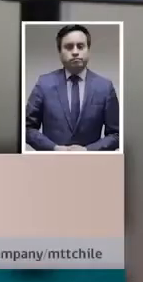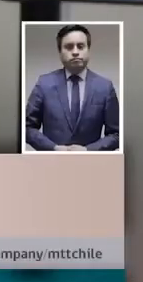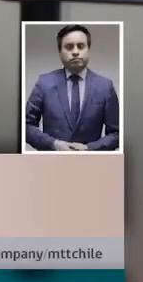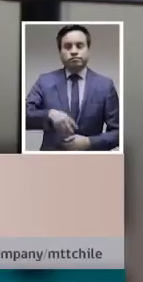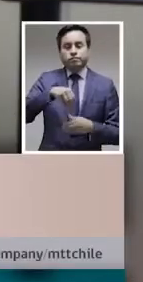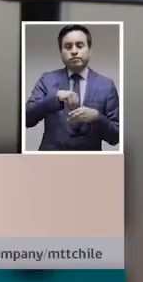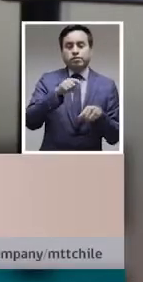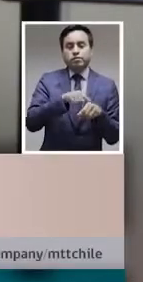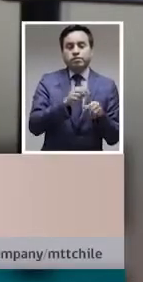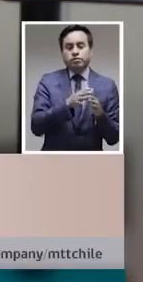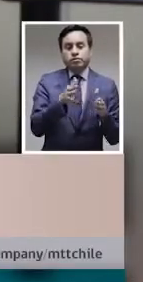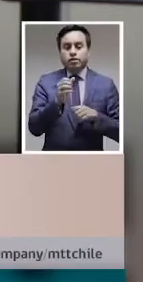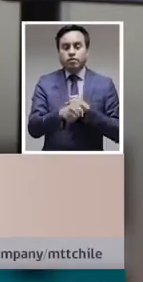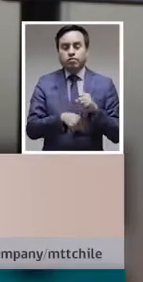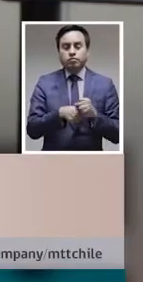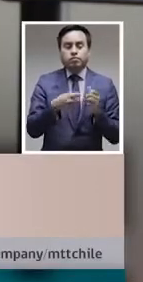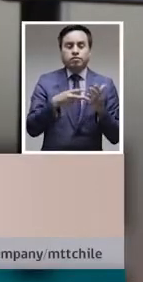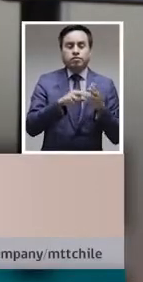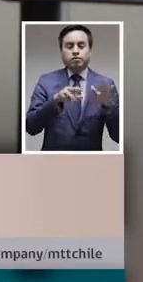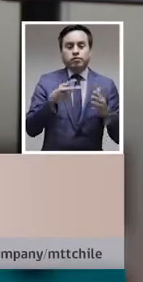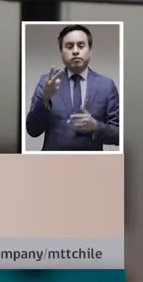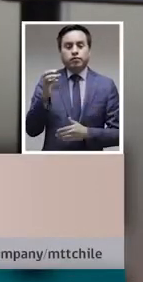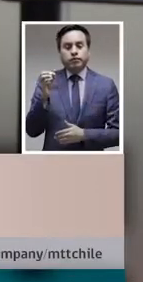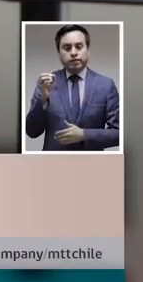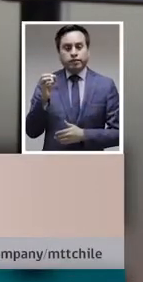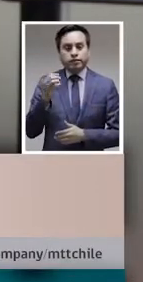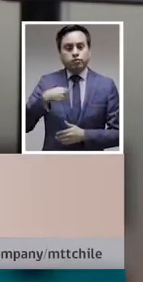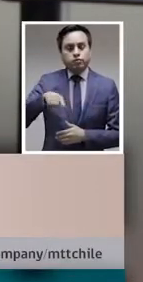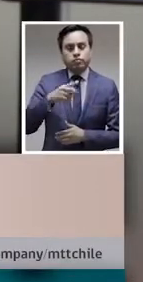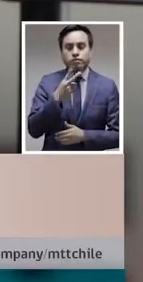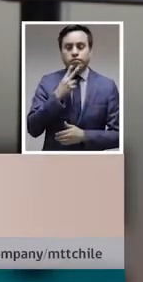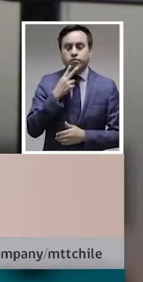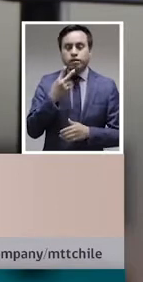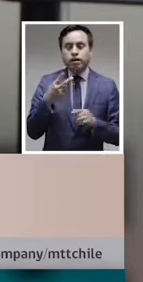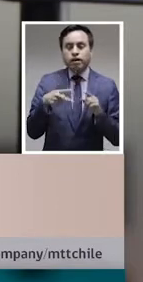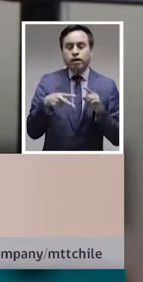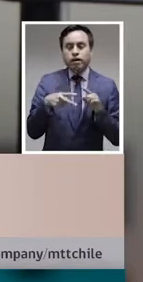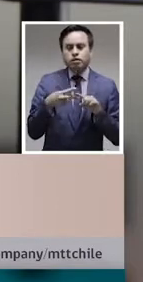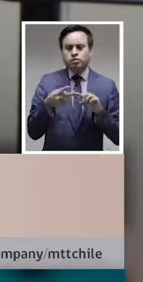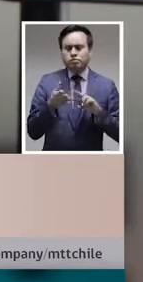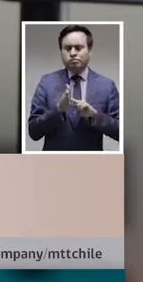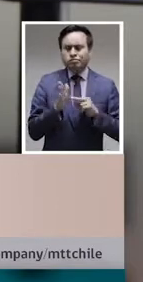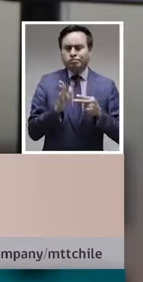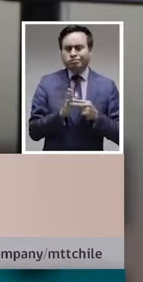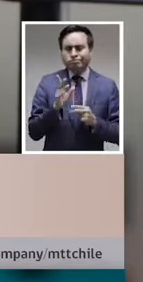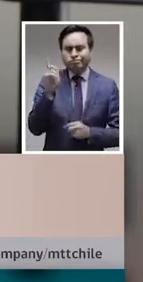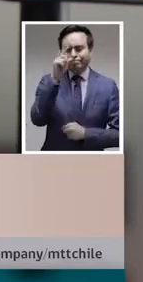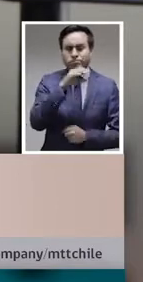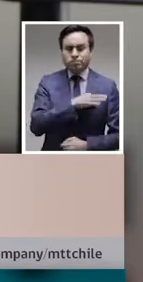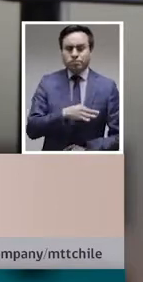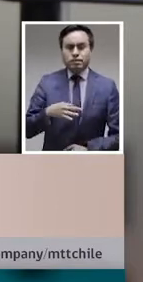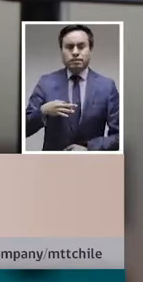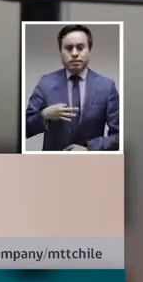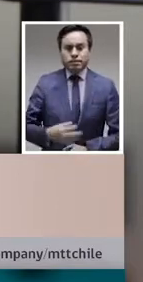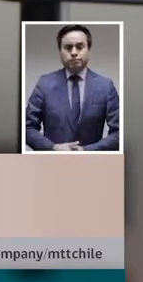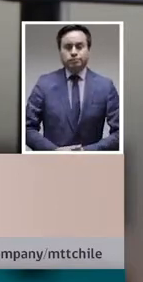Dentro del periodo 2019-2020 hemos vivido dos crisis complejas para nuestro